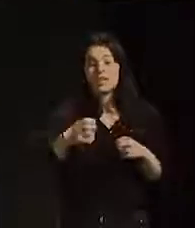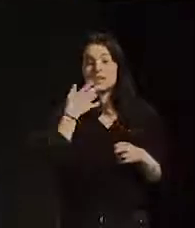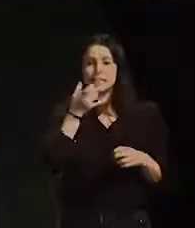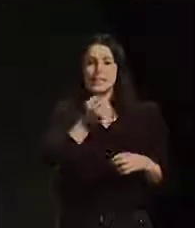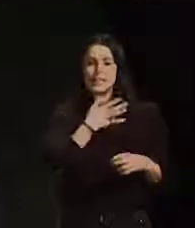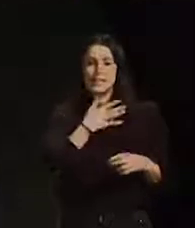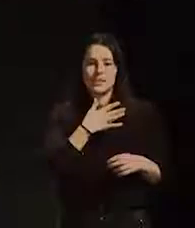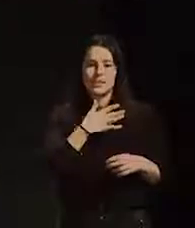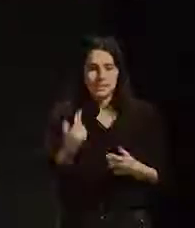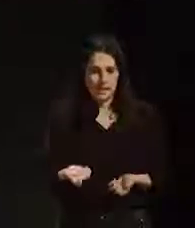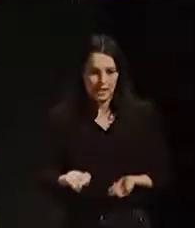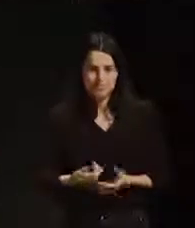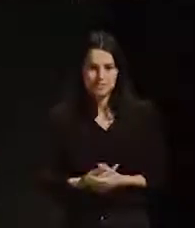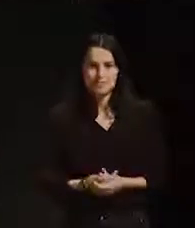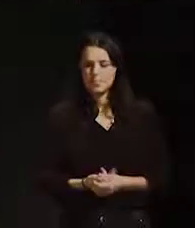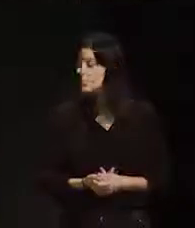quiere